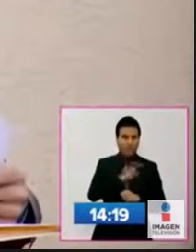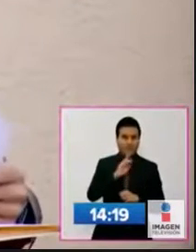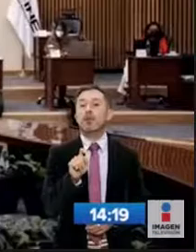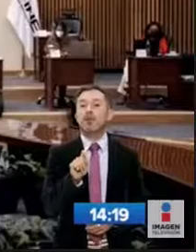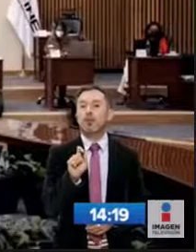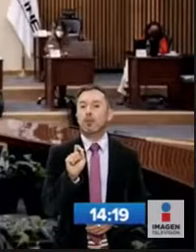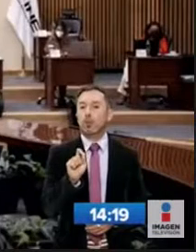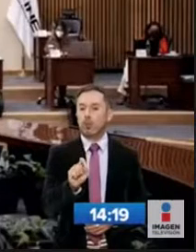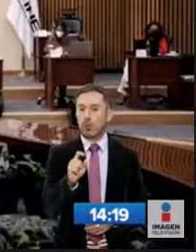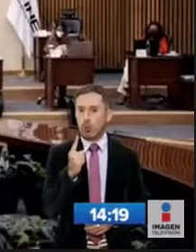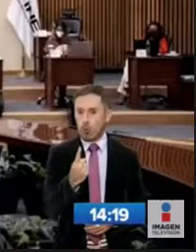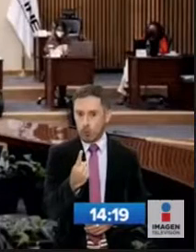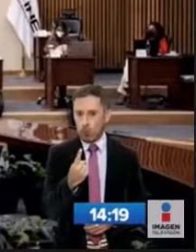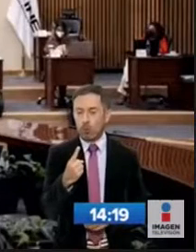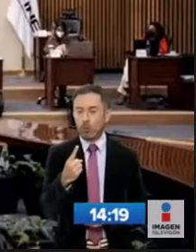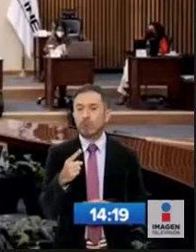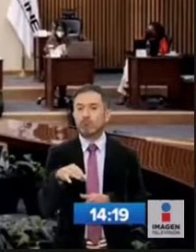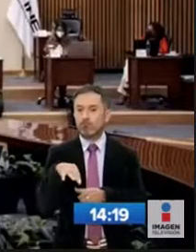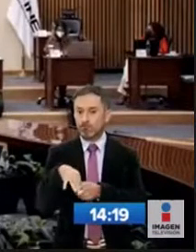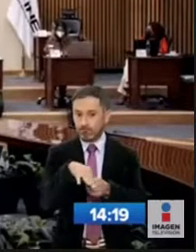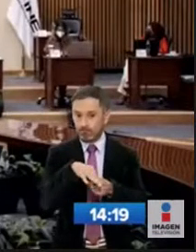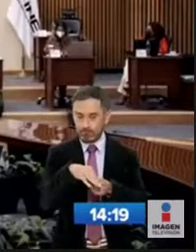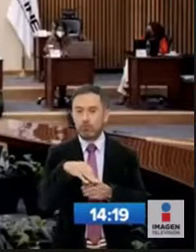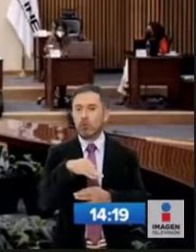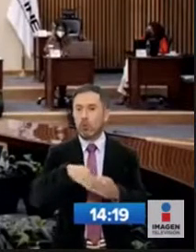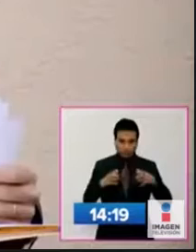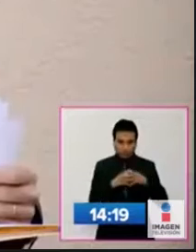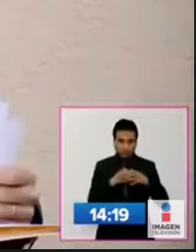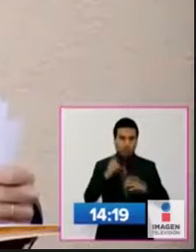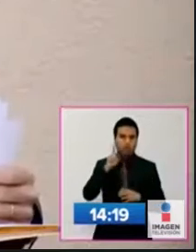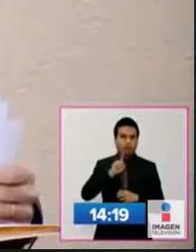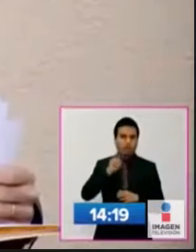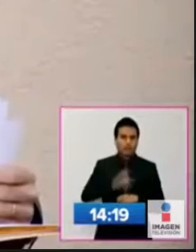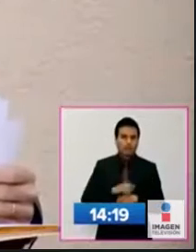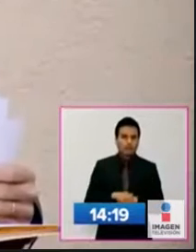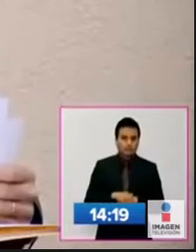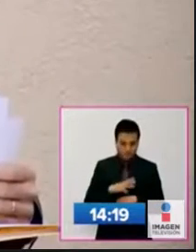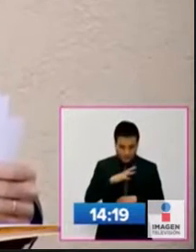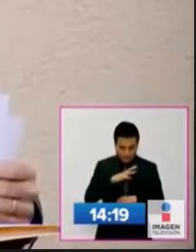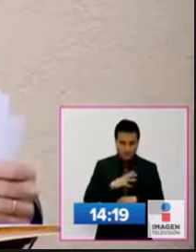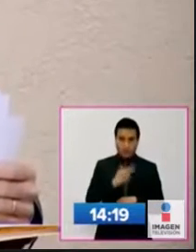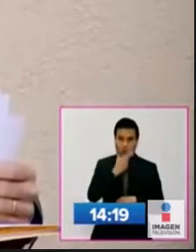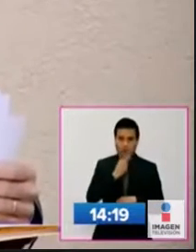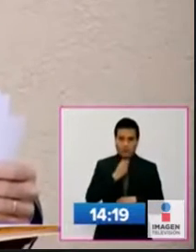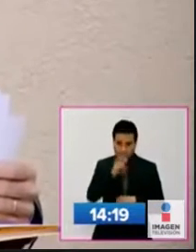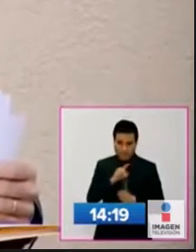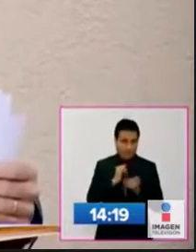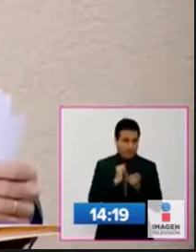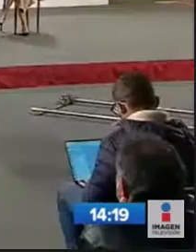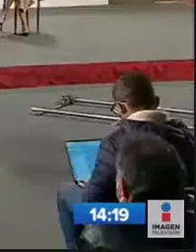austeridad propuesto fue un trabajo a profundidad.